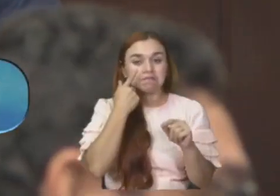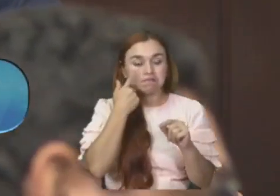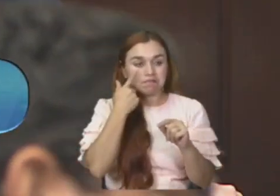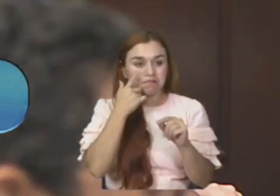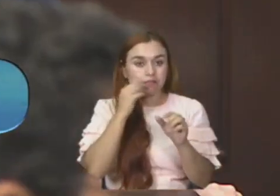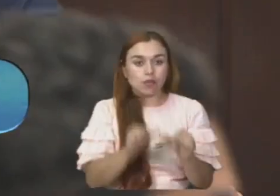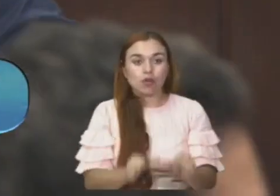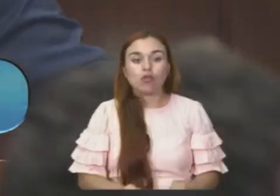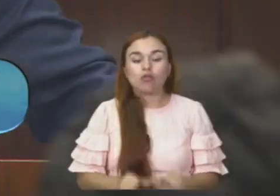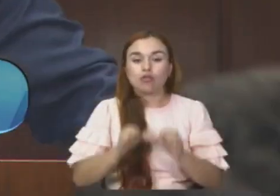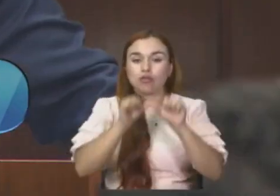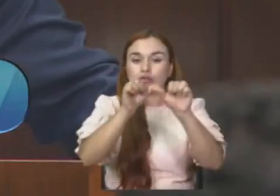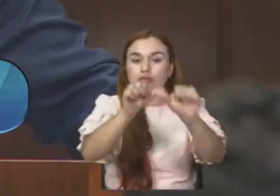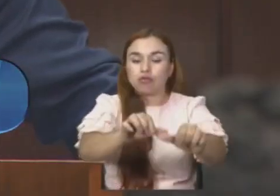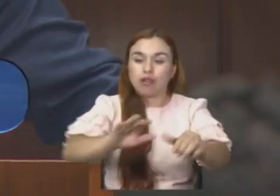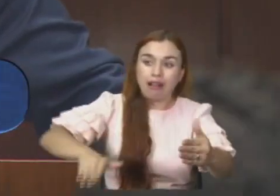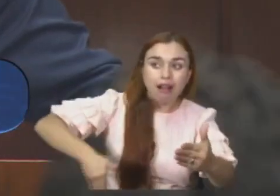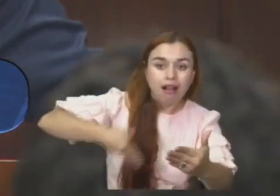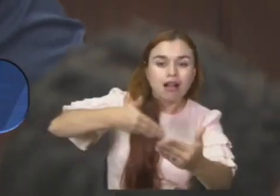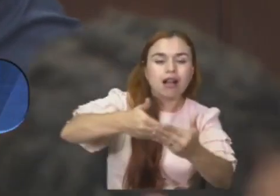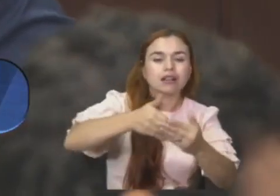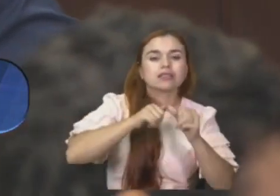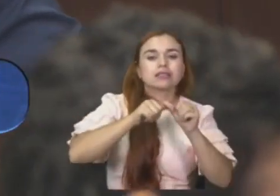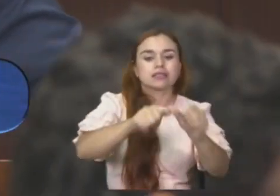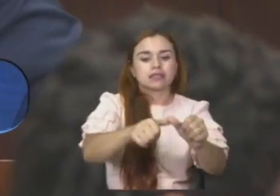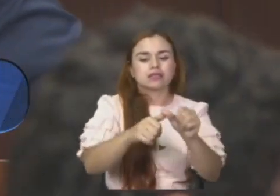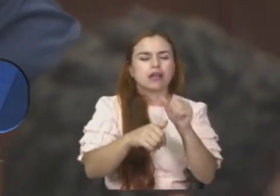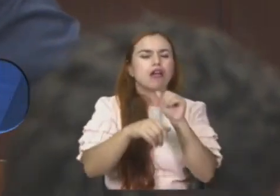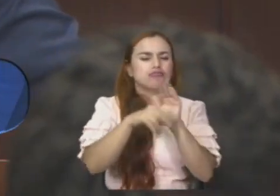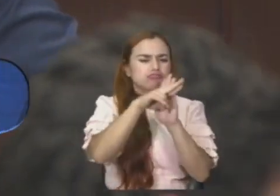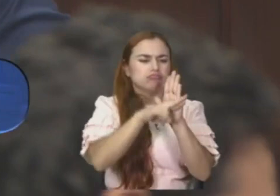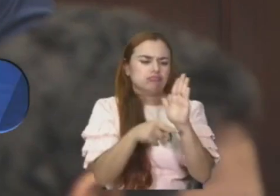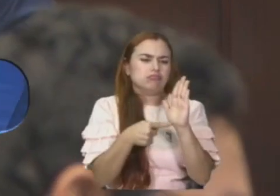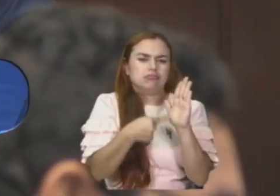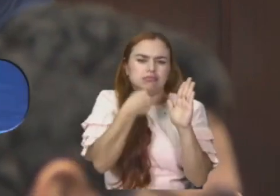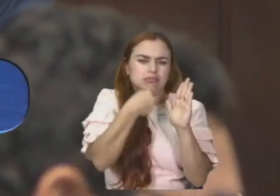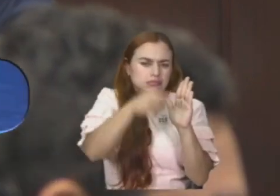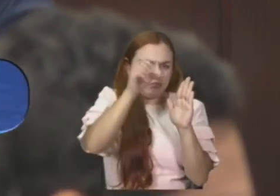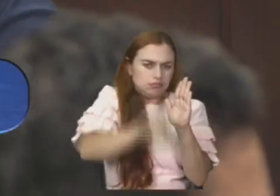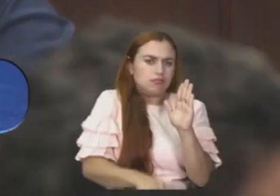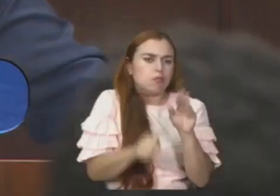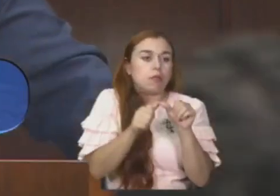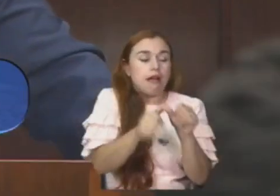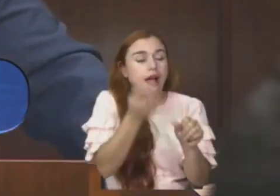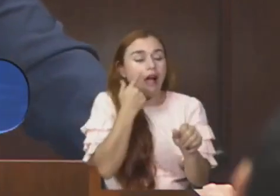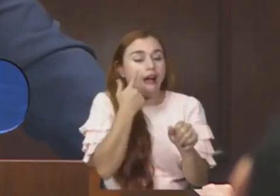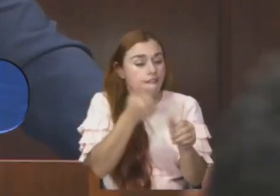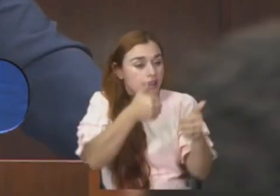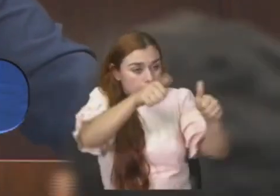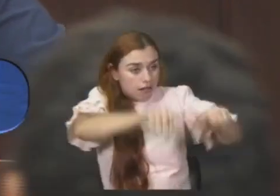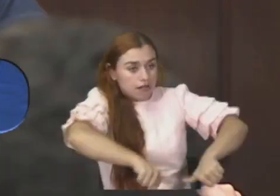mantenido la operación bajo los parámetros del Código de Recursos Minerales. Como señalamos en la resolución